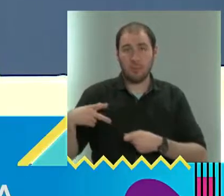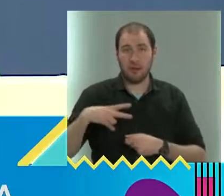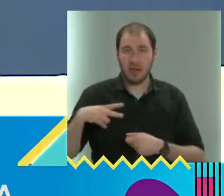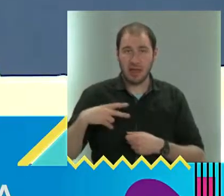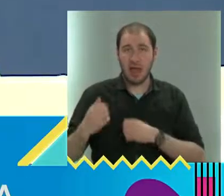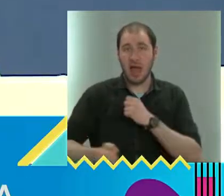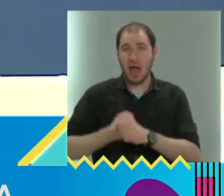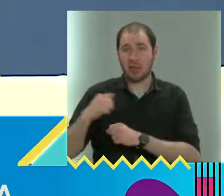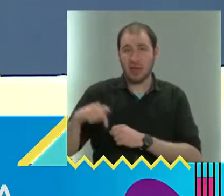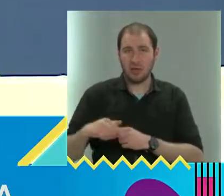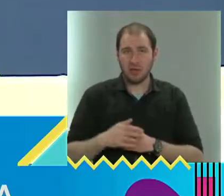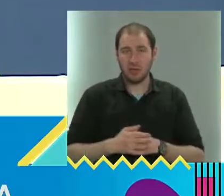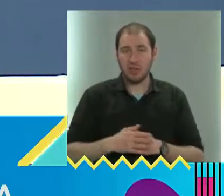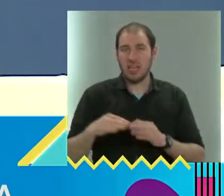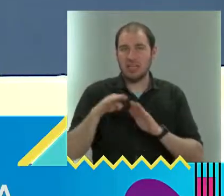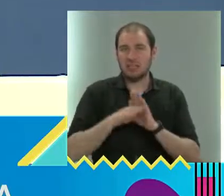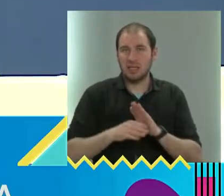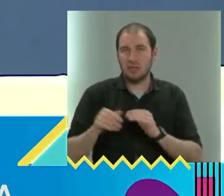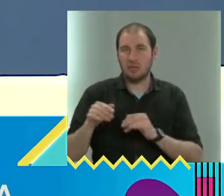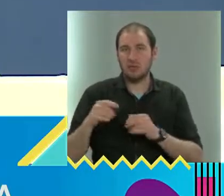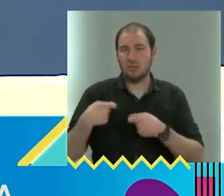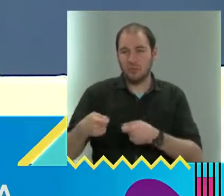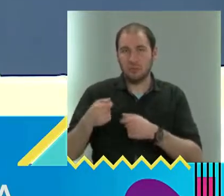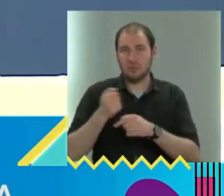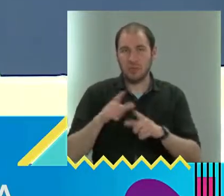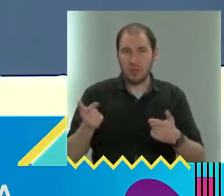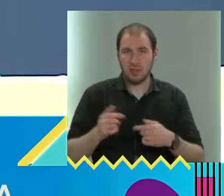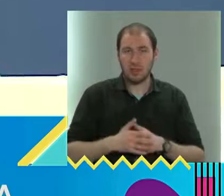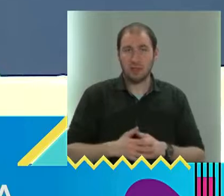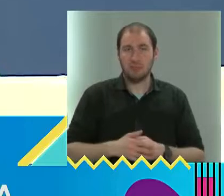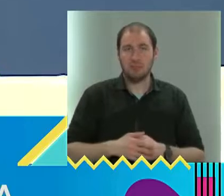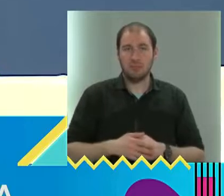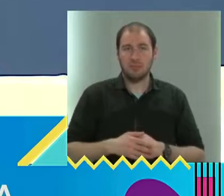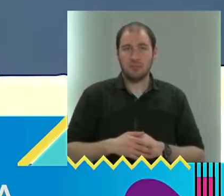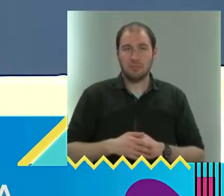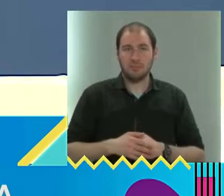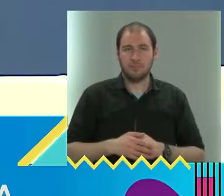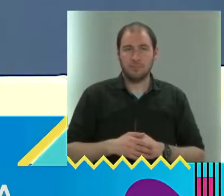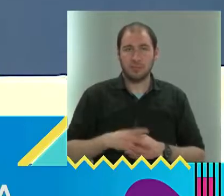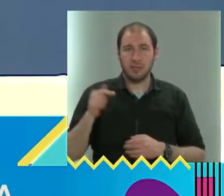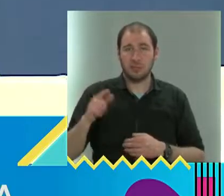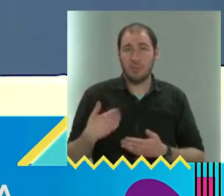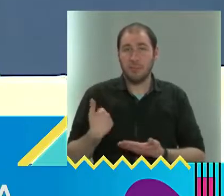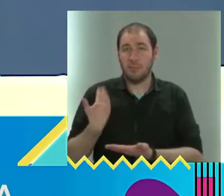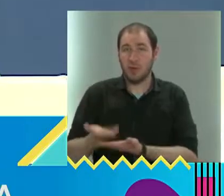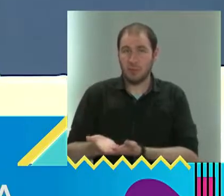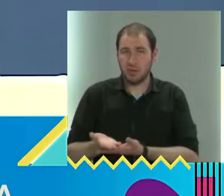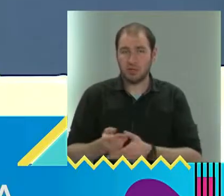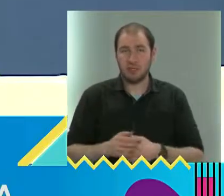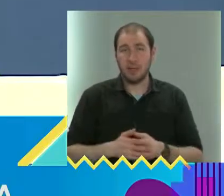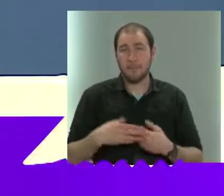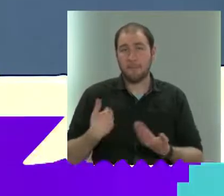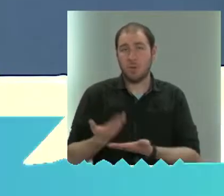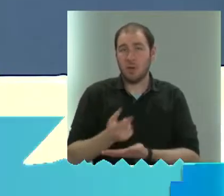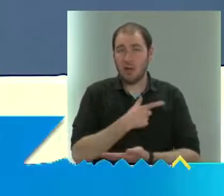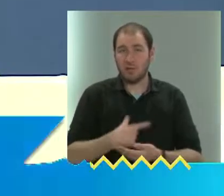hasta este momento no tenían ningún criterio para su subsidio. Y esto es algo que le propone, digamos, que propone